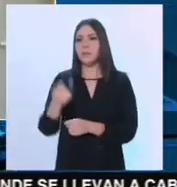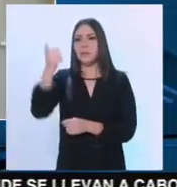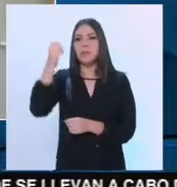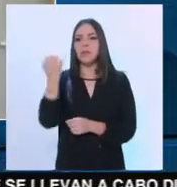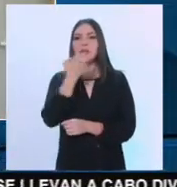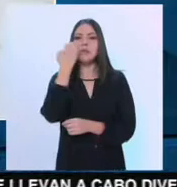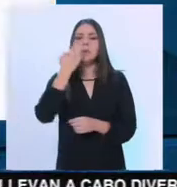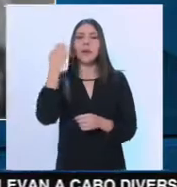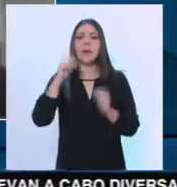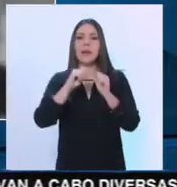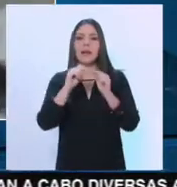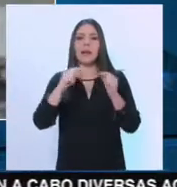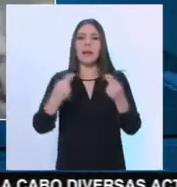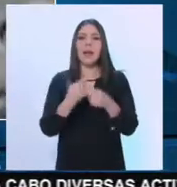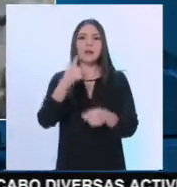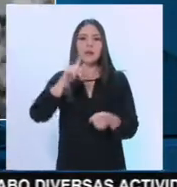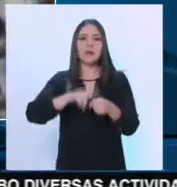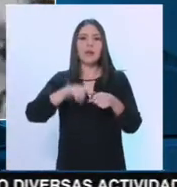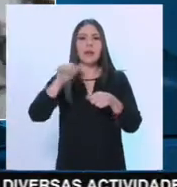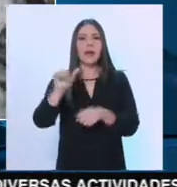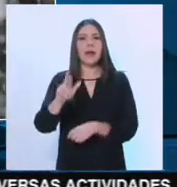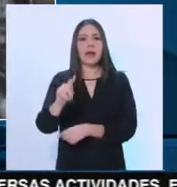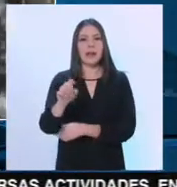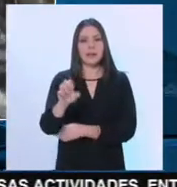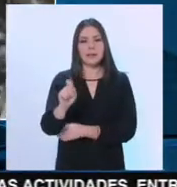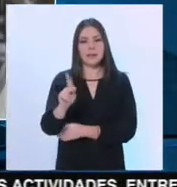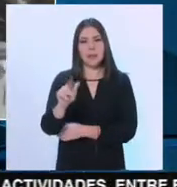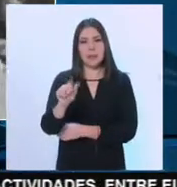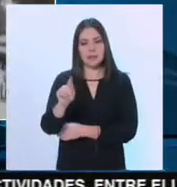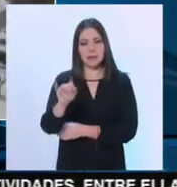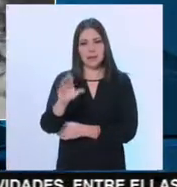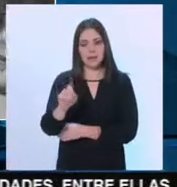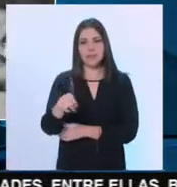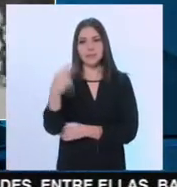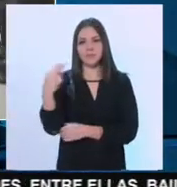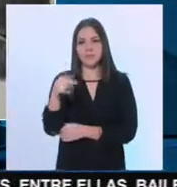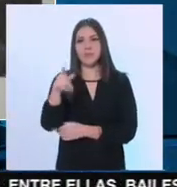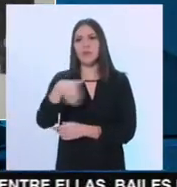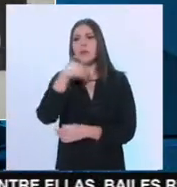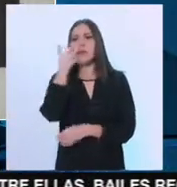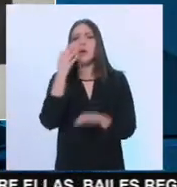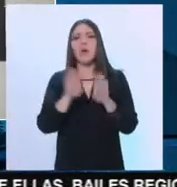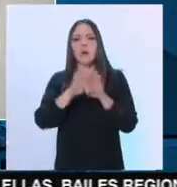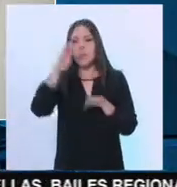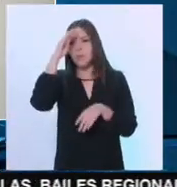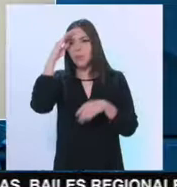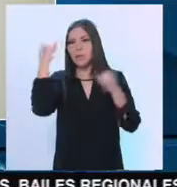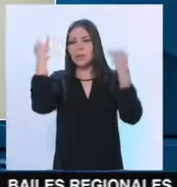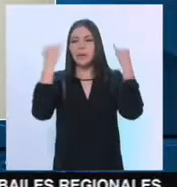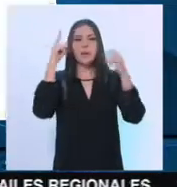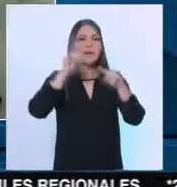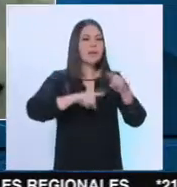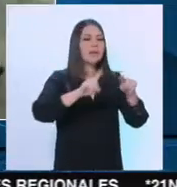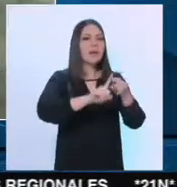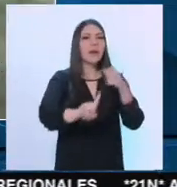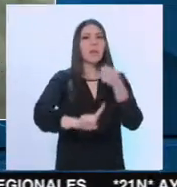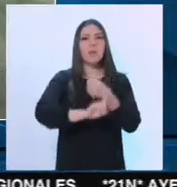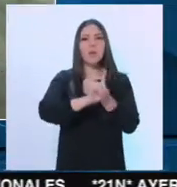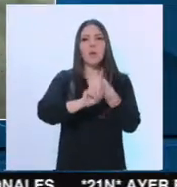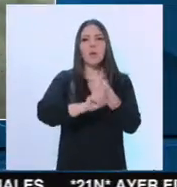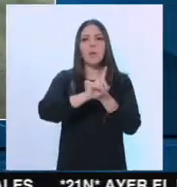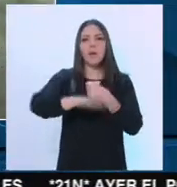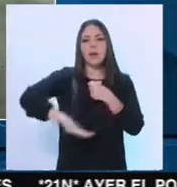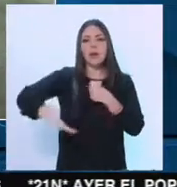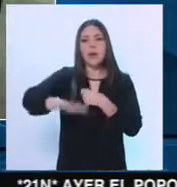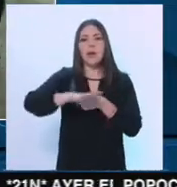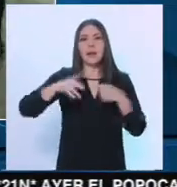juntos. Sus obras buscaban reflejar una serie de problemas sociales y políticos que se vivían en México por medio del arte. Las principales líneas